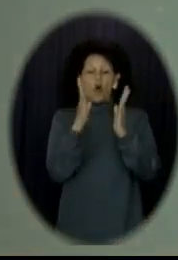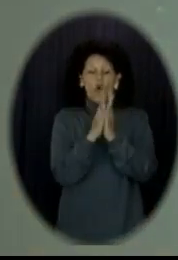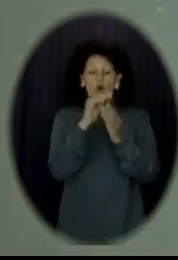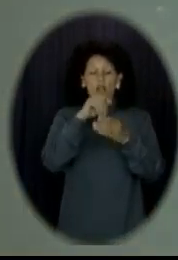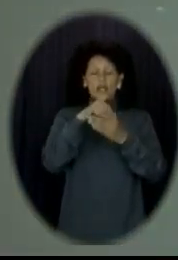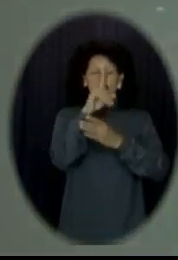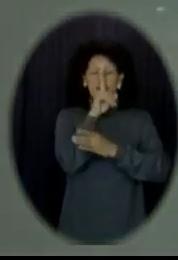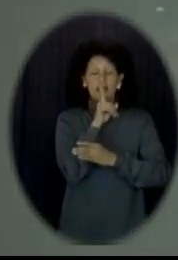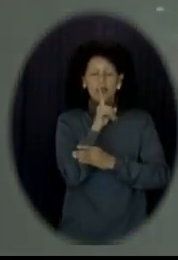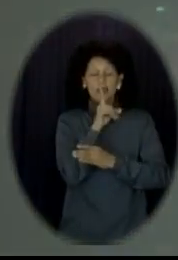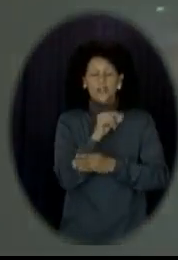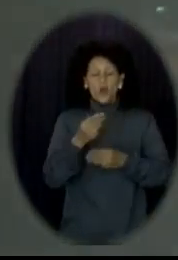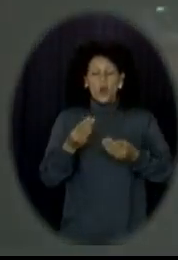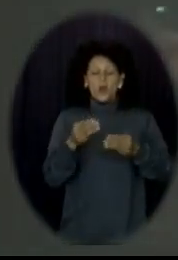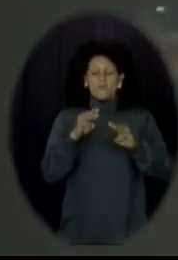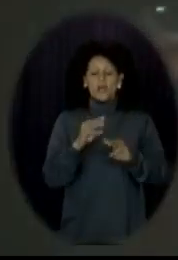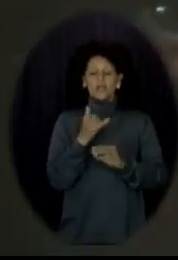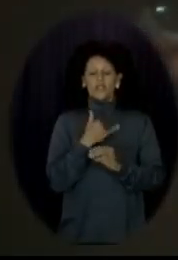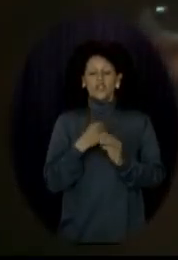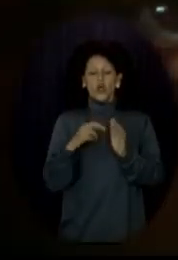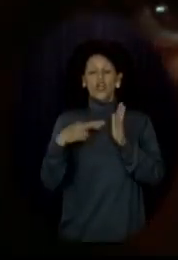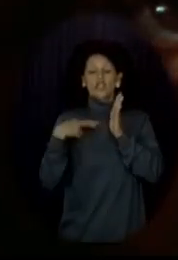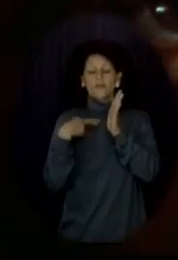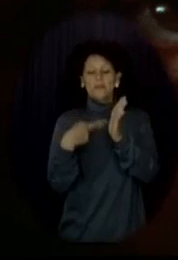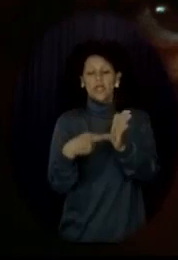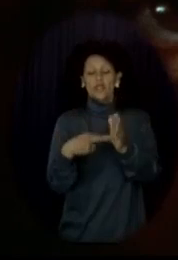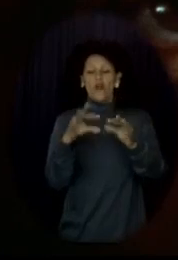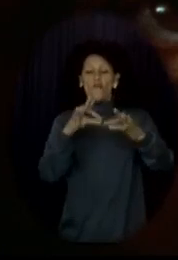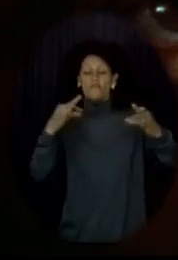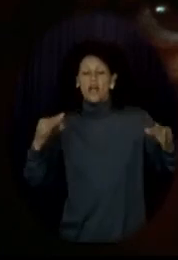repito, frase por frase.